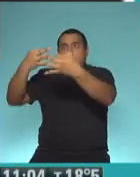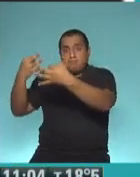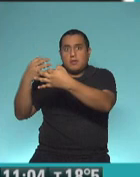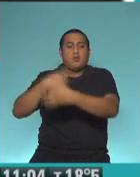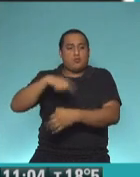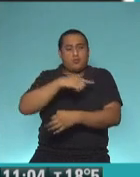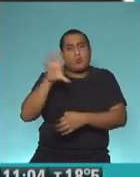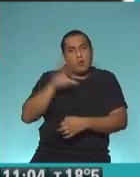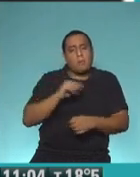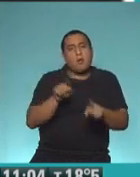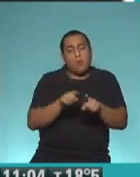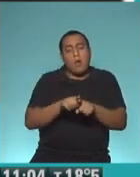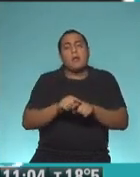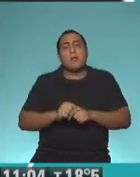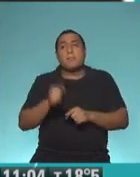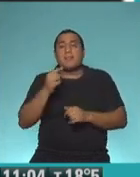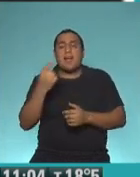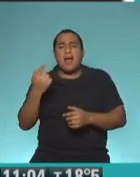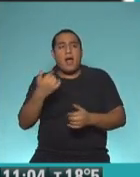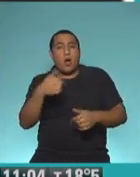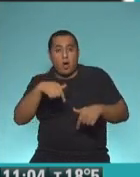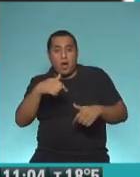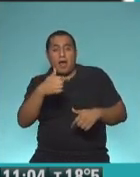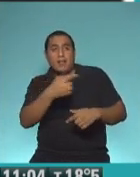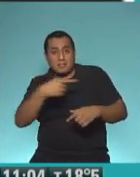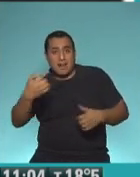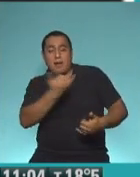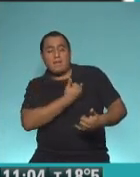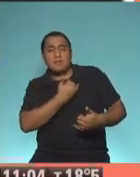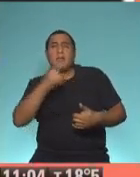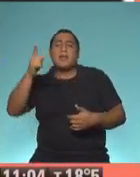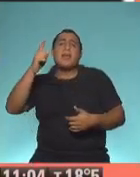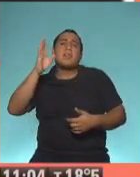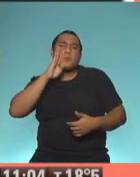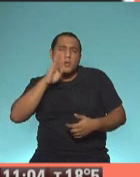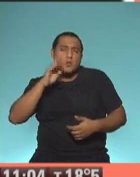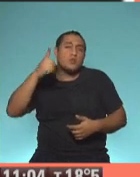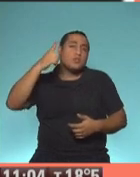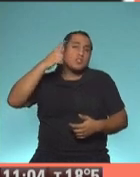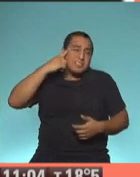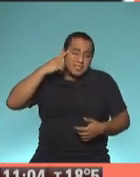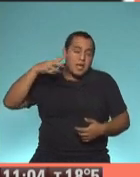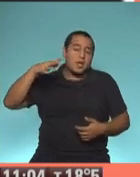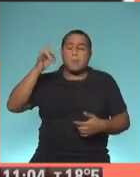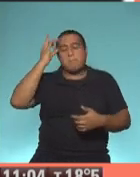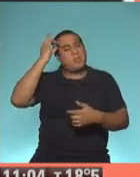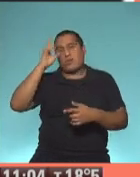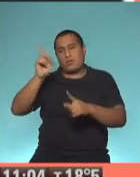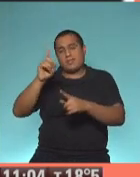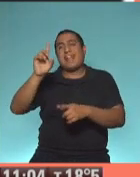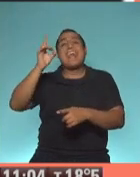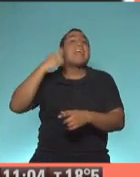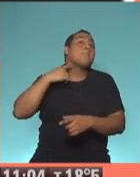la noticia de que un antiviral en Estados Unidos y en China, y en España, perdón, Sí, aunque no